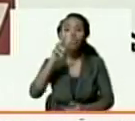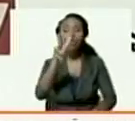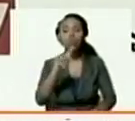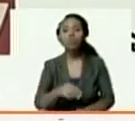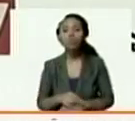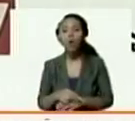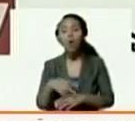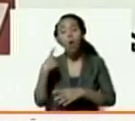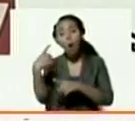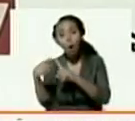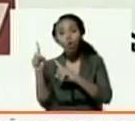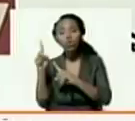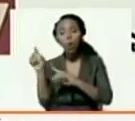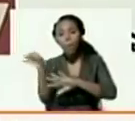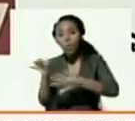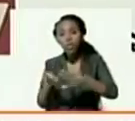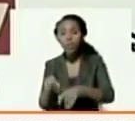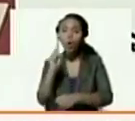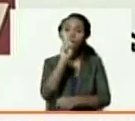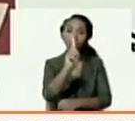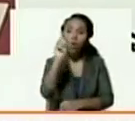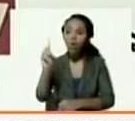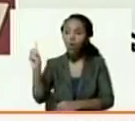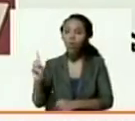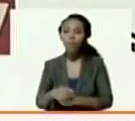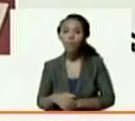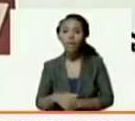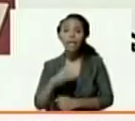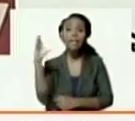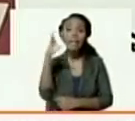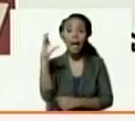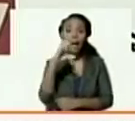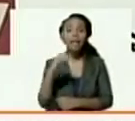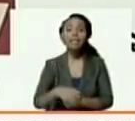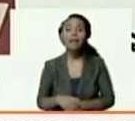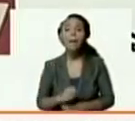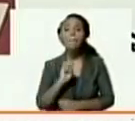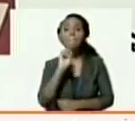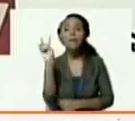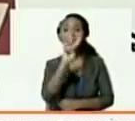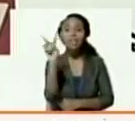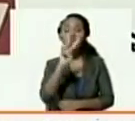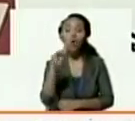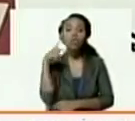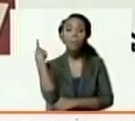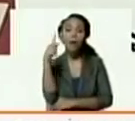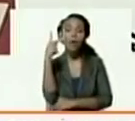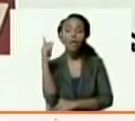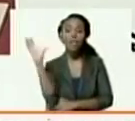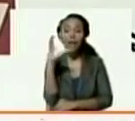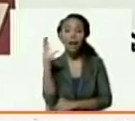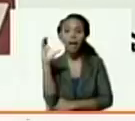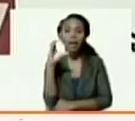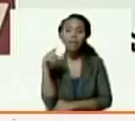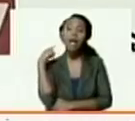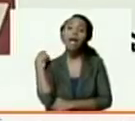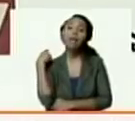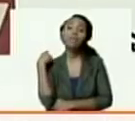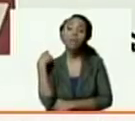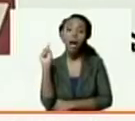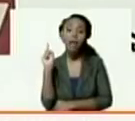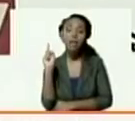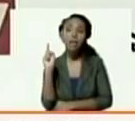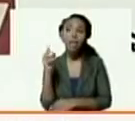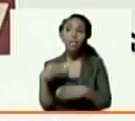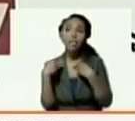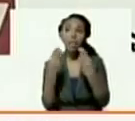tener uno. En Caracas, las 22 parroquias de Caracas van a tener, se le